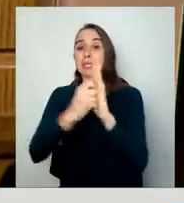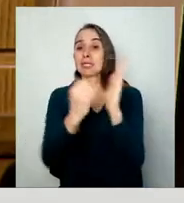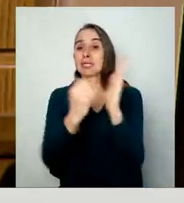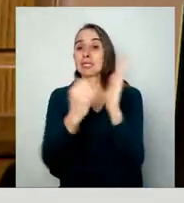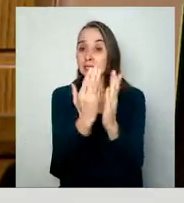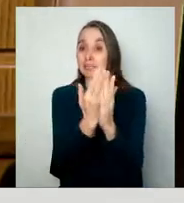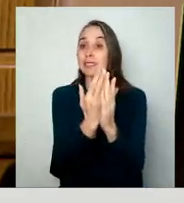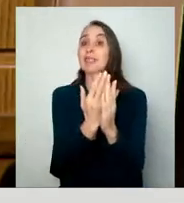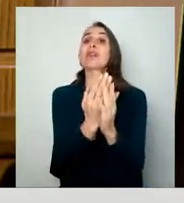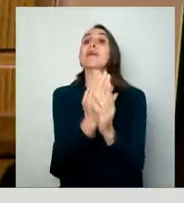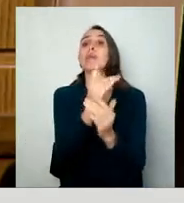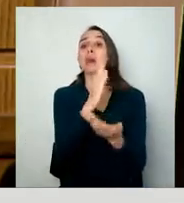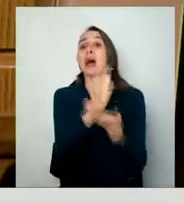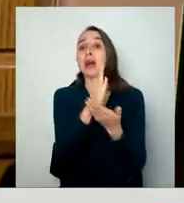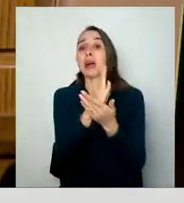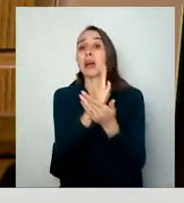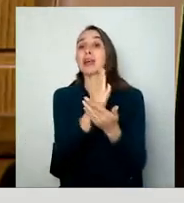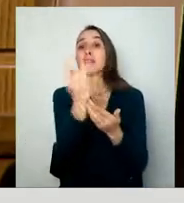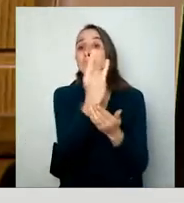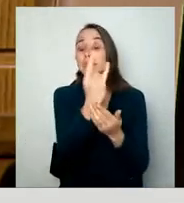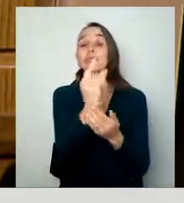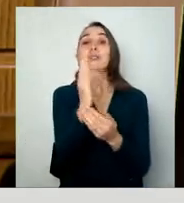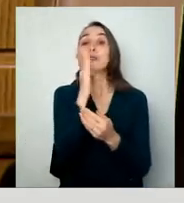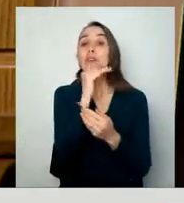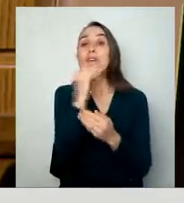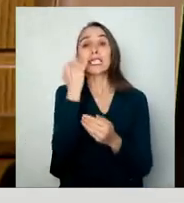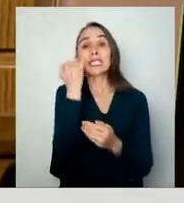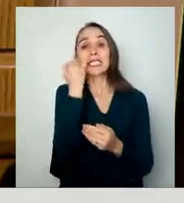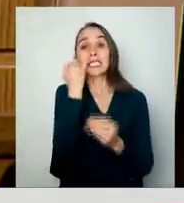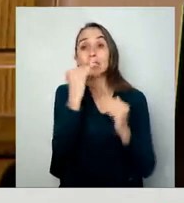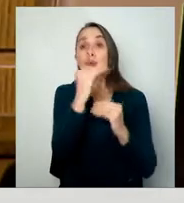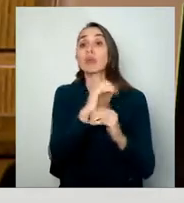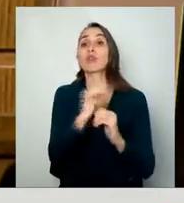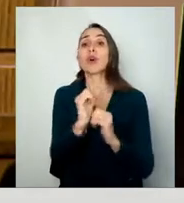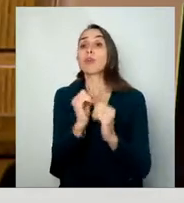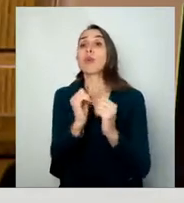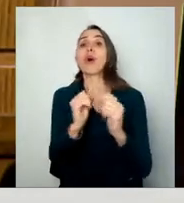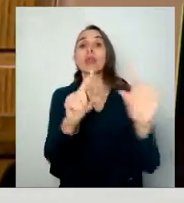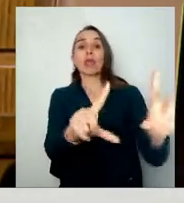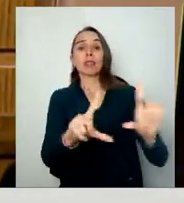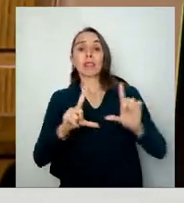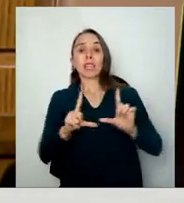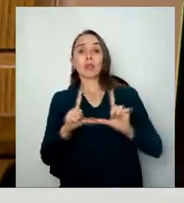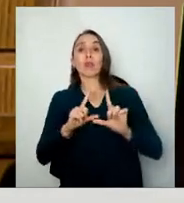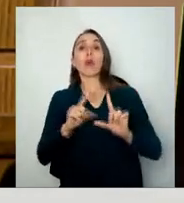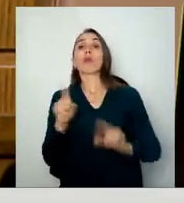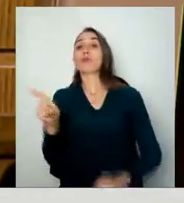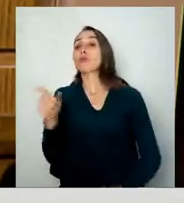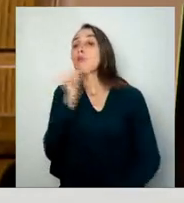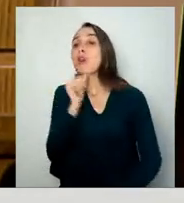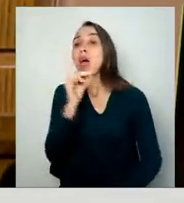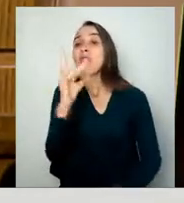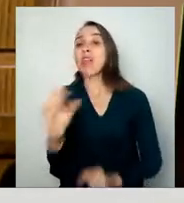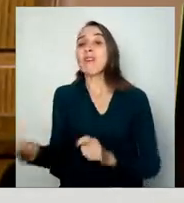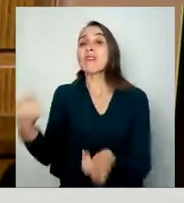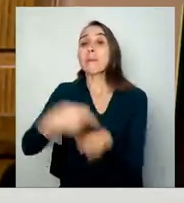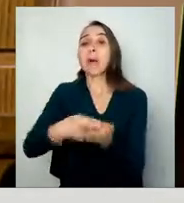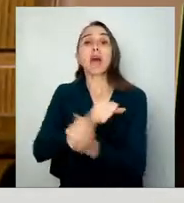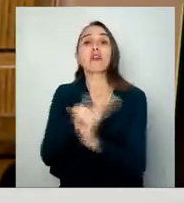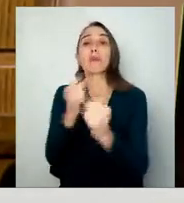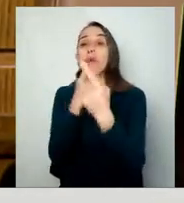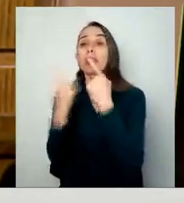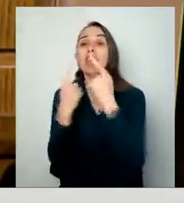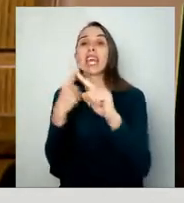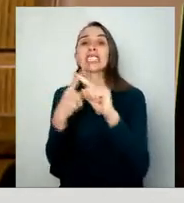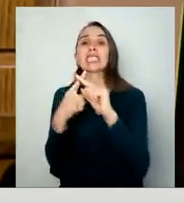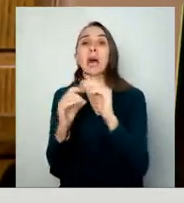acceder a sus títulos y a la rendición por ejemplo de su examen de grado presidente no podemos permitir que el rendimiento académico un